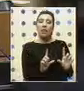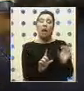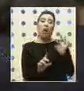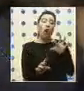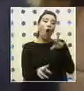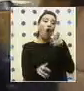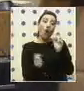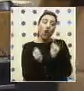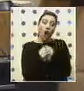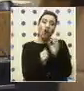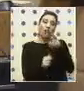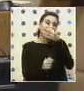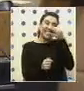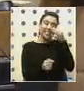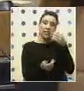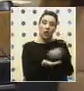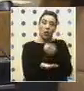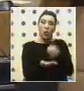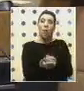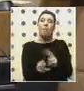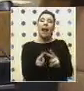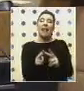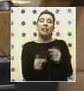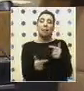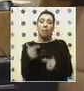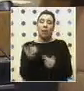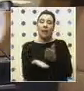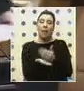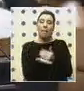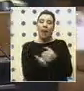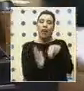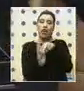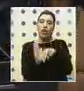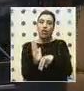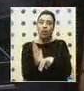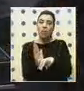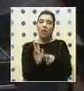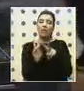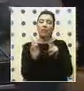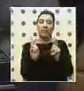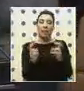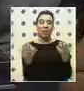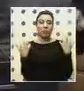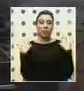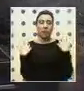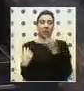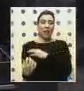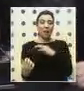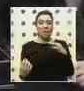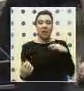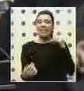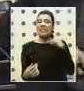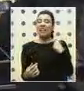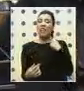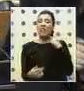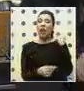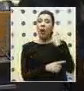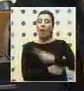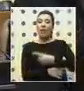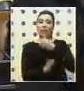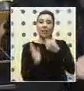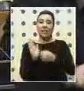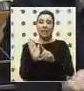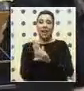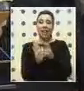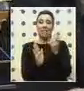sin fines de lucro, en la formulación de políticas, planes y normas en materia de competencia del Ministerio, sin perjuicio de las obligaciones dispuestas por la